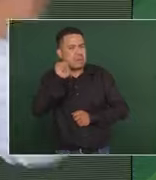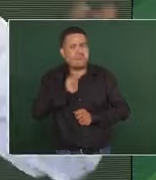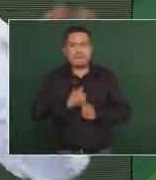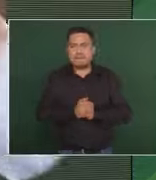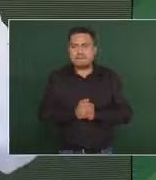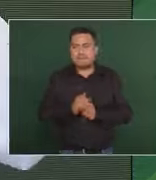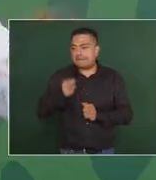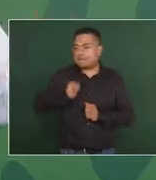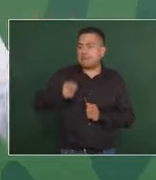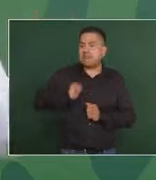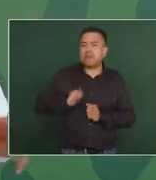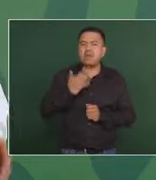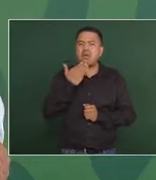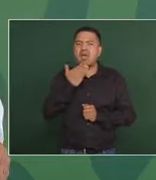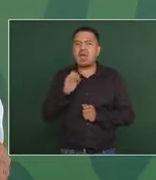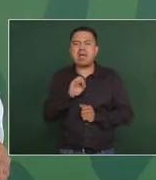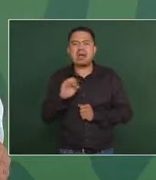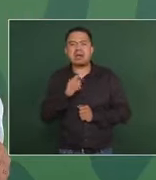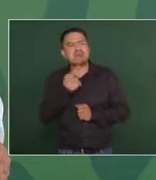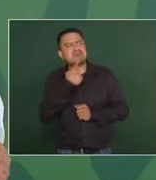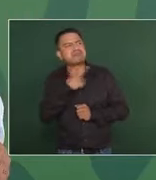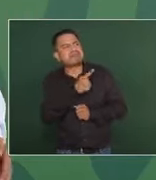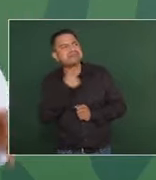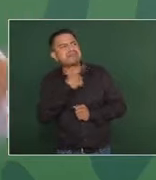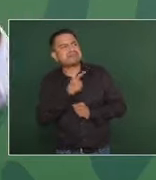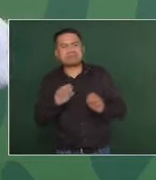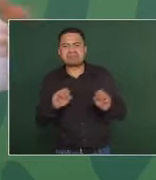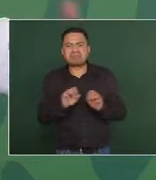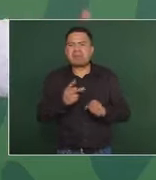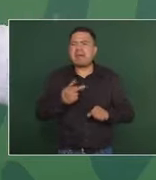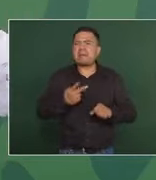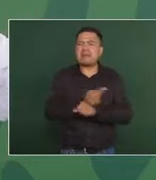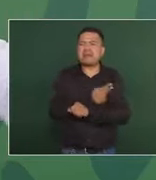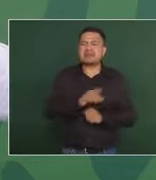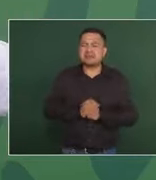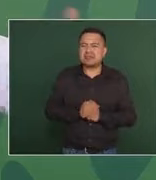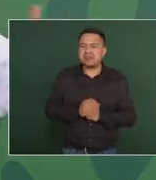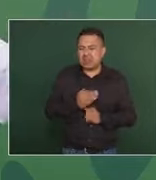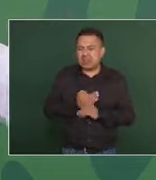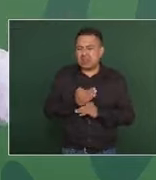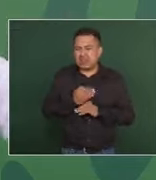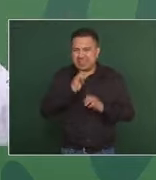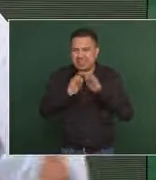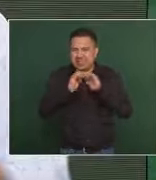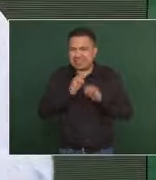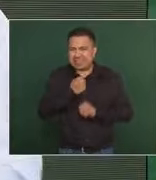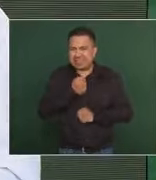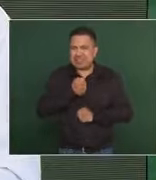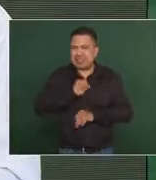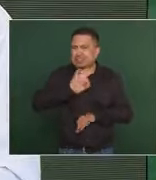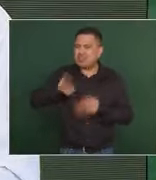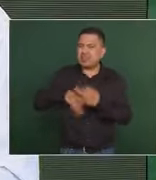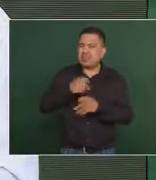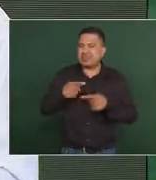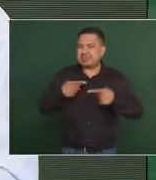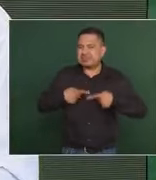antes no había quejas. Lo que pasa con los medios, no con todos.